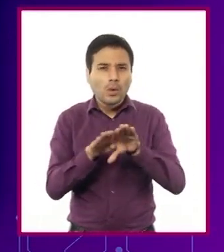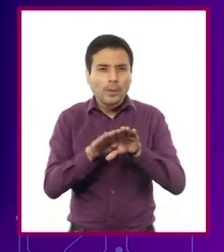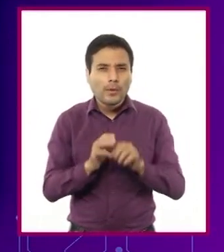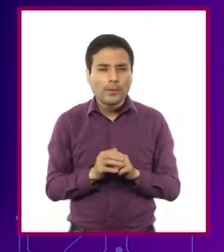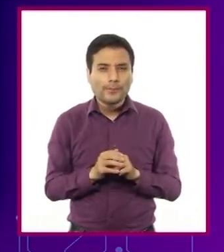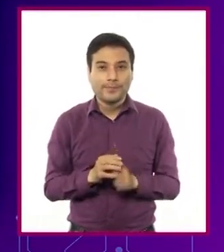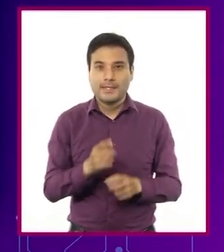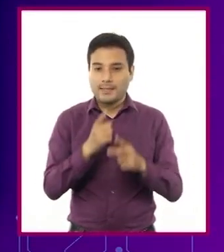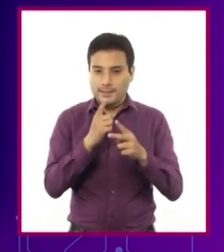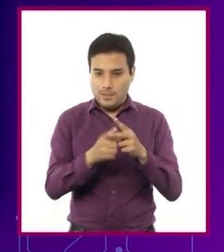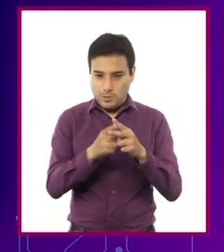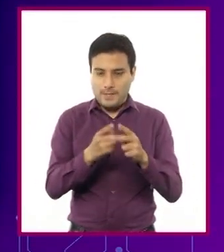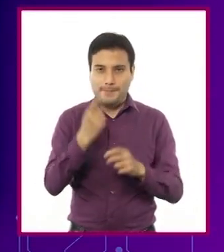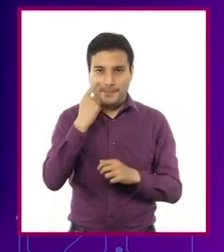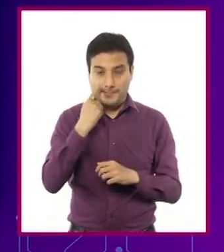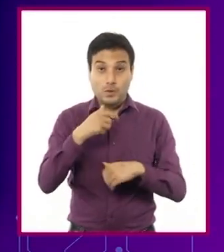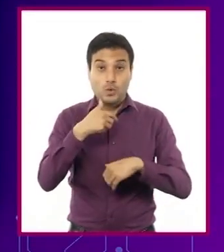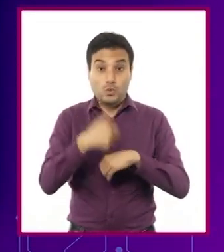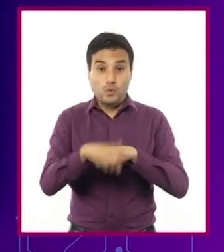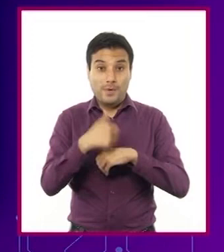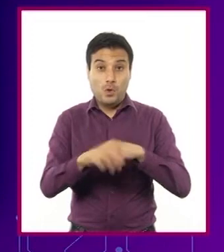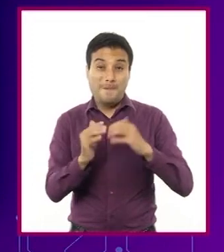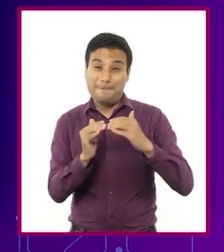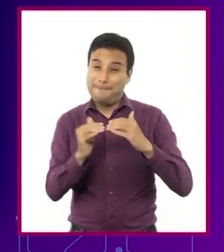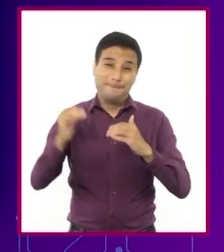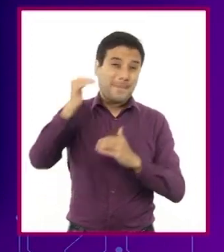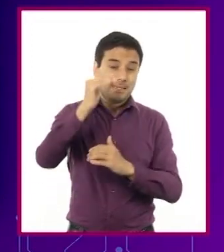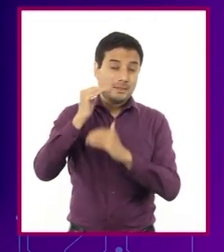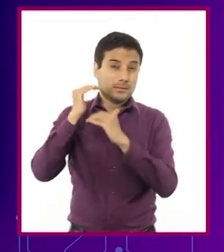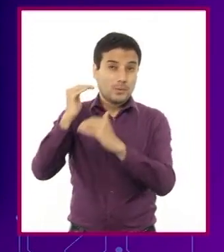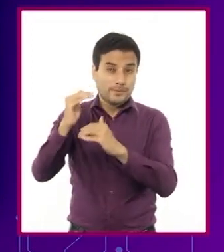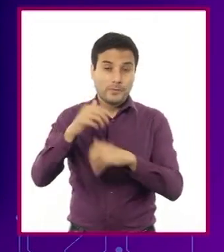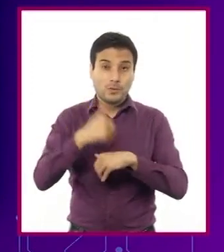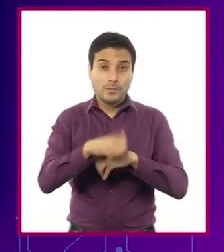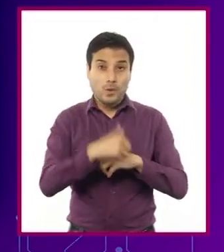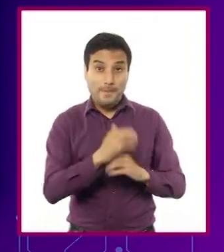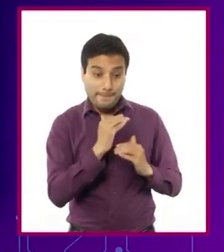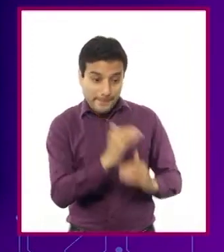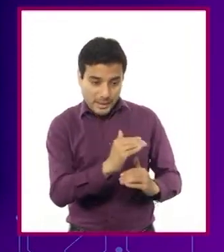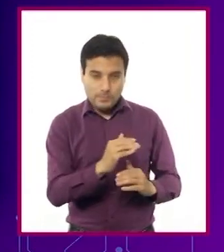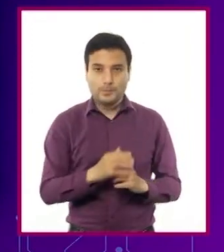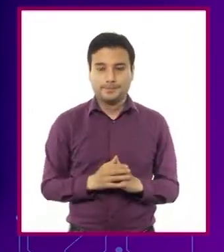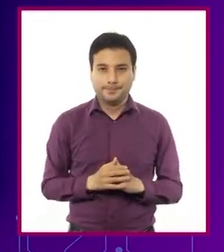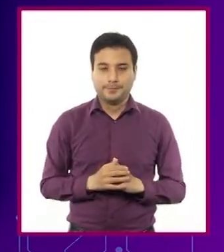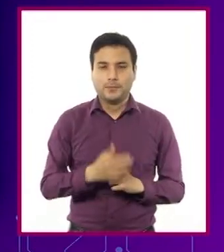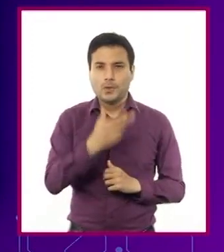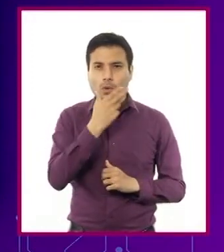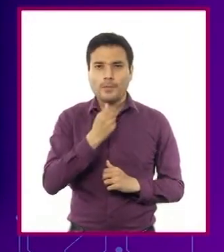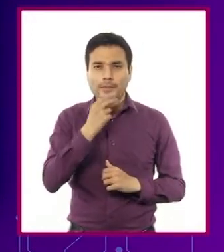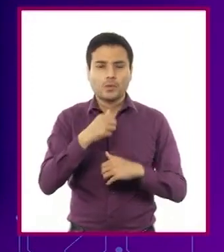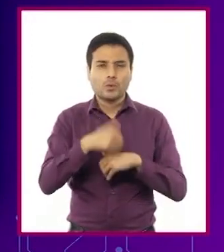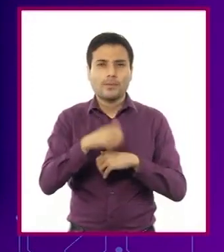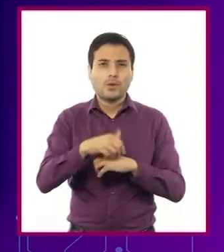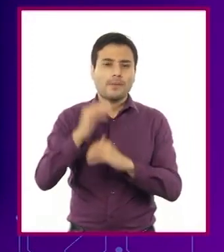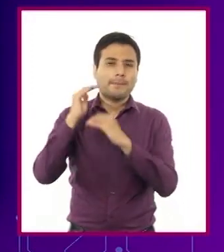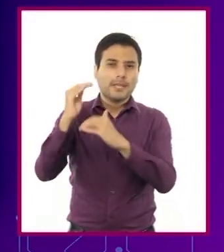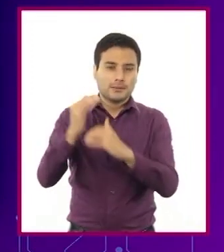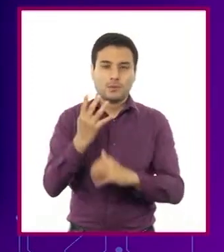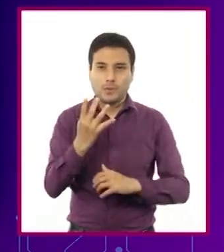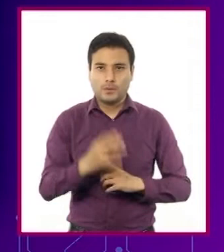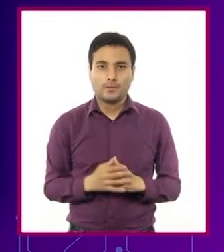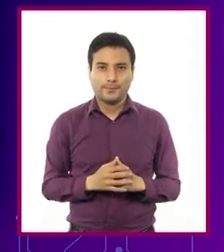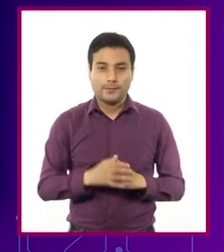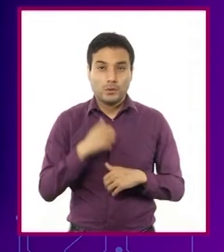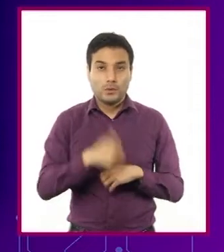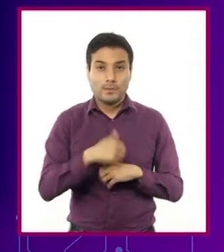la diferencia entre el valor máximo y el valor mínimo. Para los hombres, el valor máximo es 4, menos